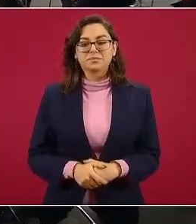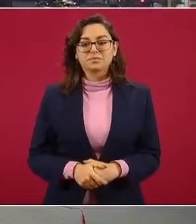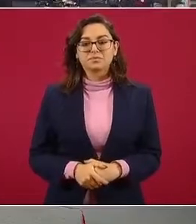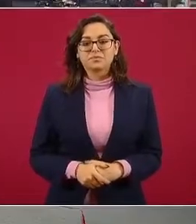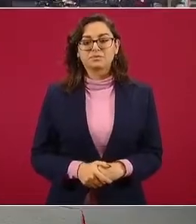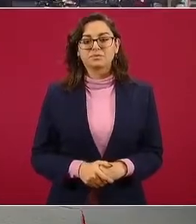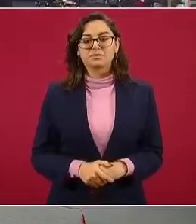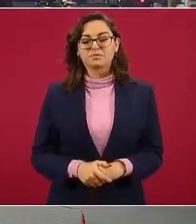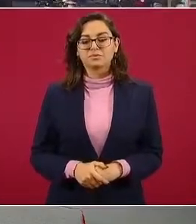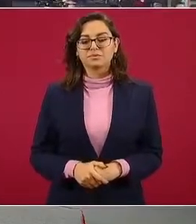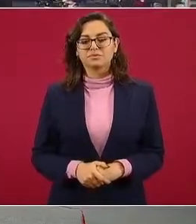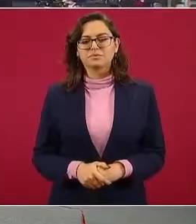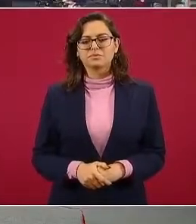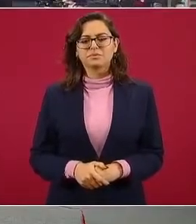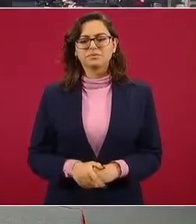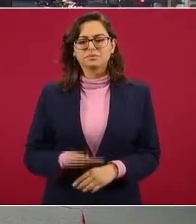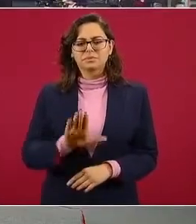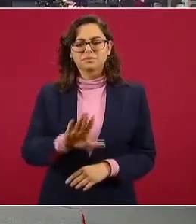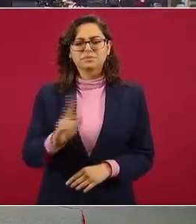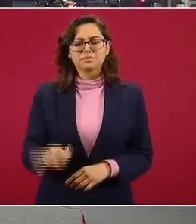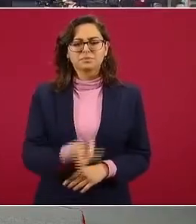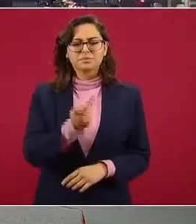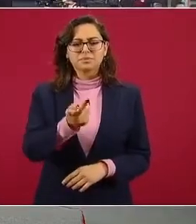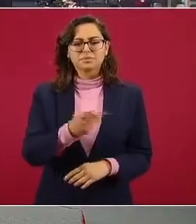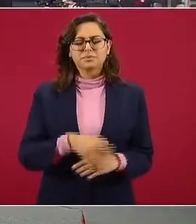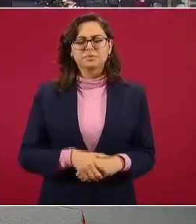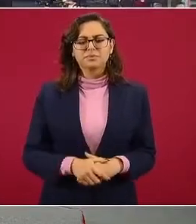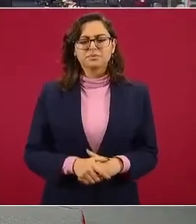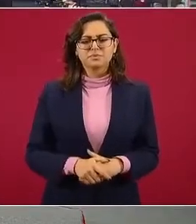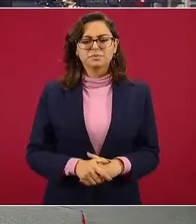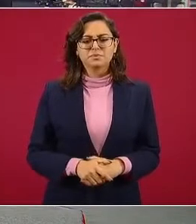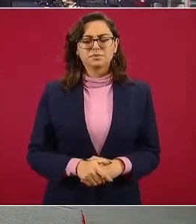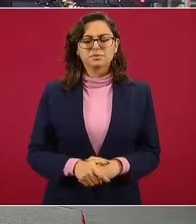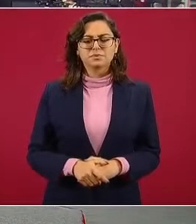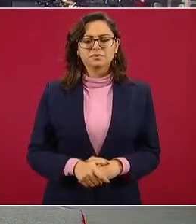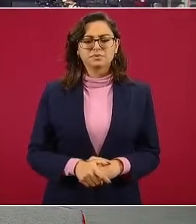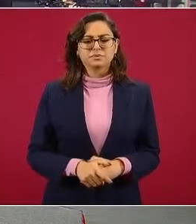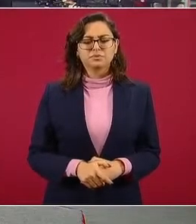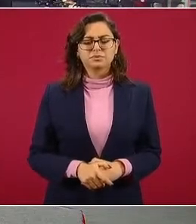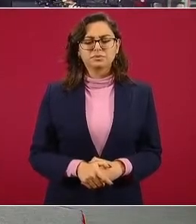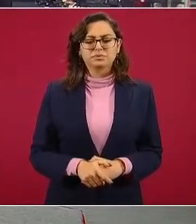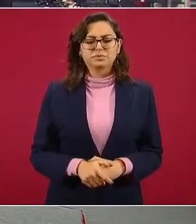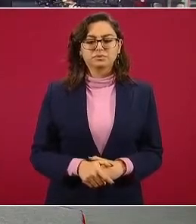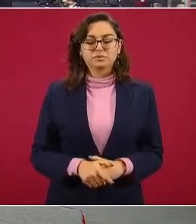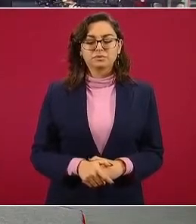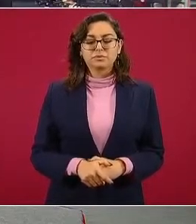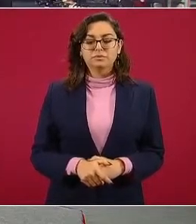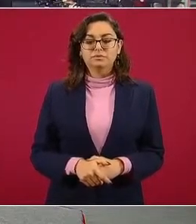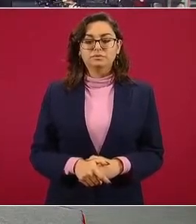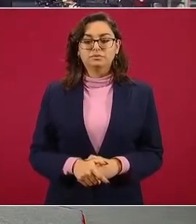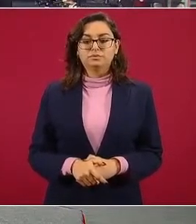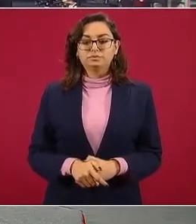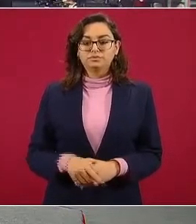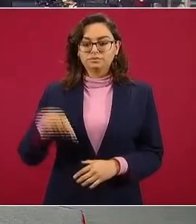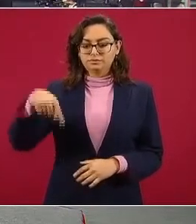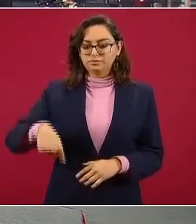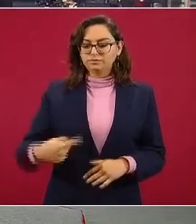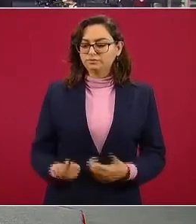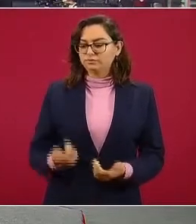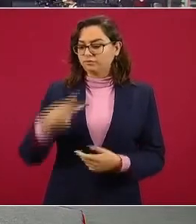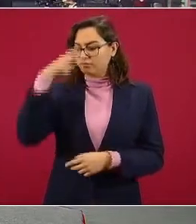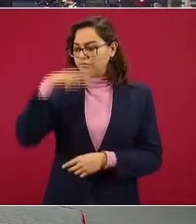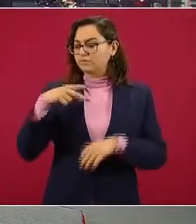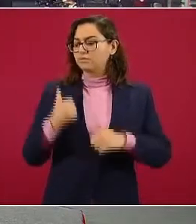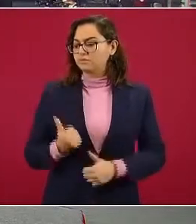Canciller, buenos días. Solo preguntarle cuáles son las acciones que podrían tomar las autoridades mexicanas en caso